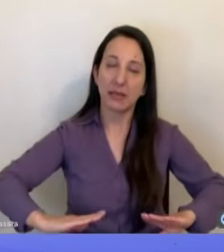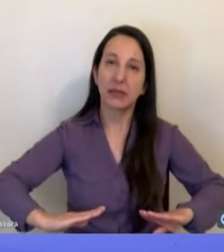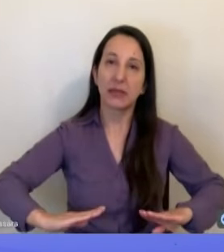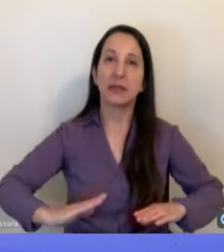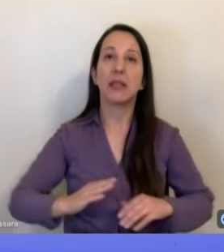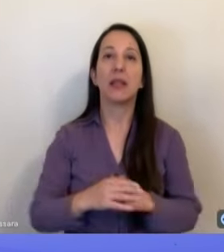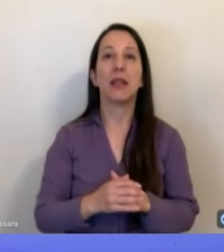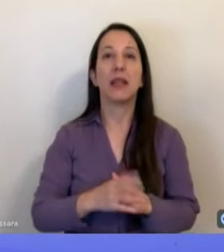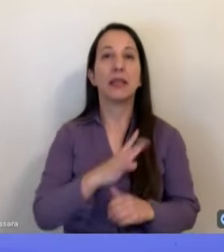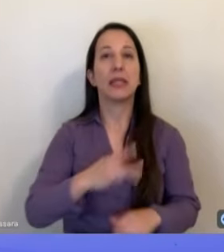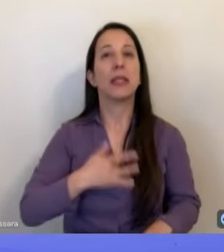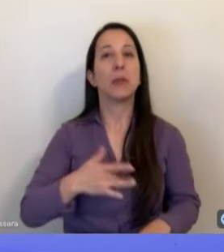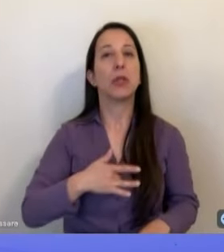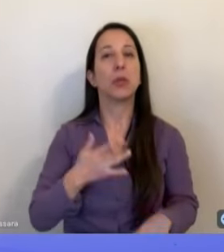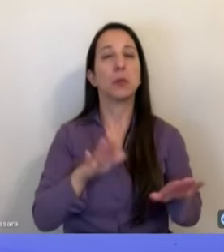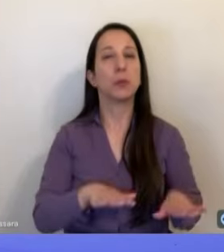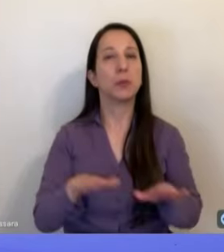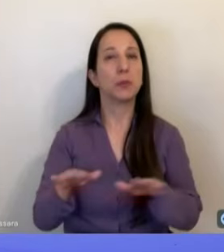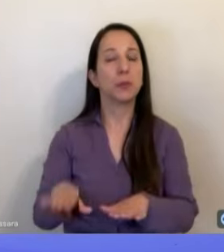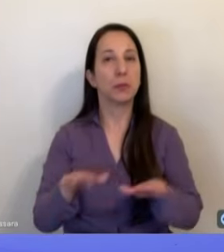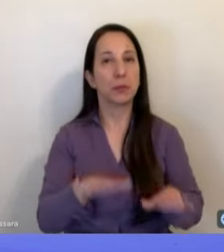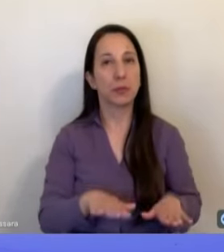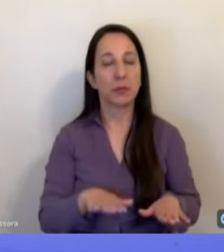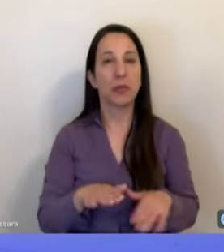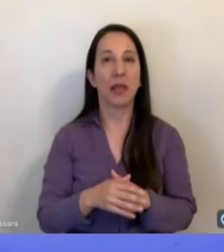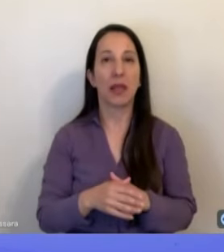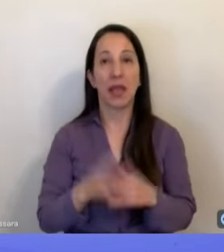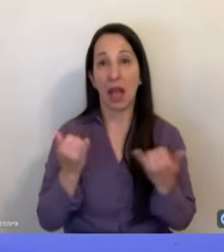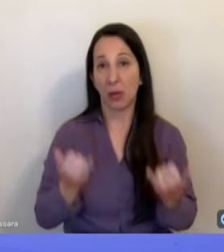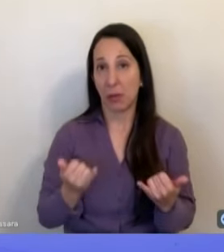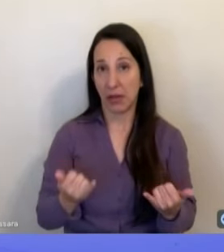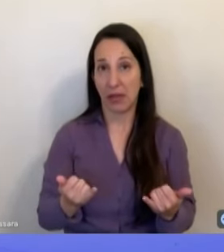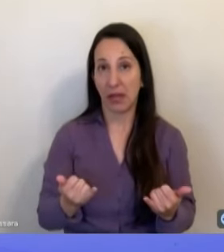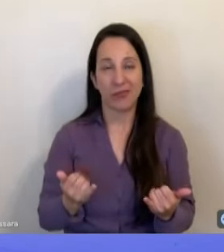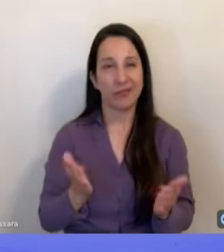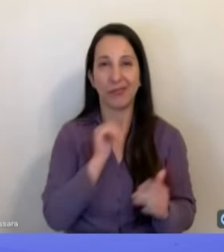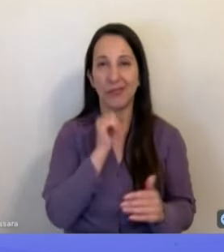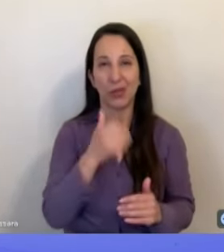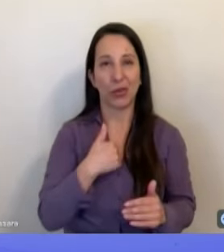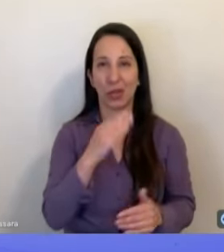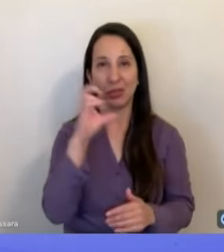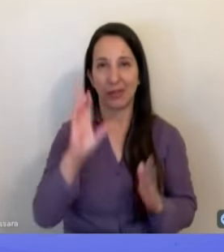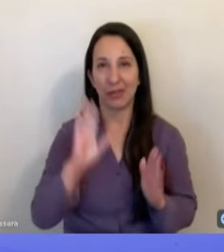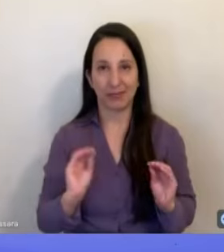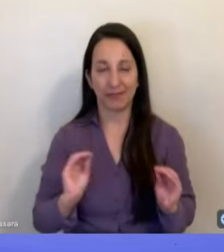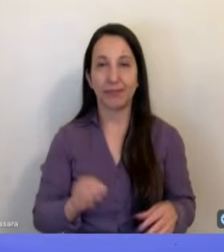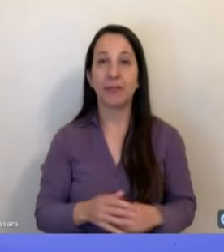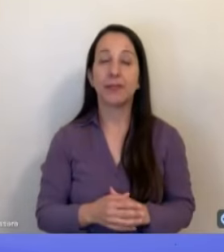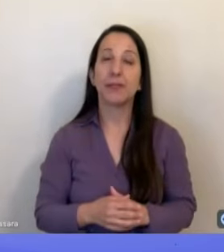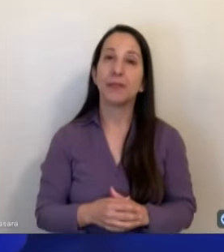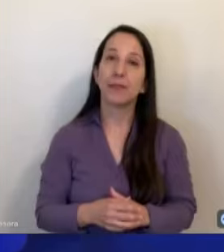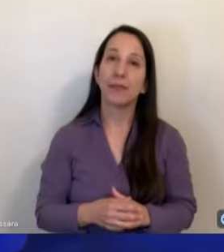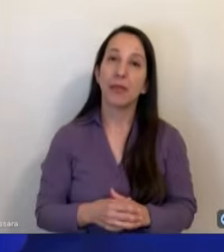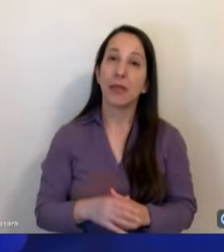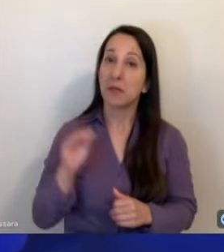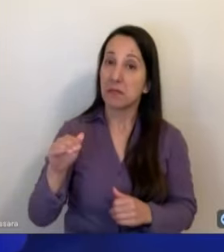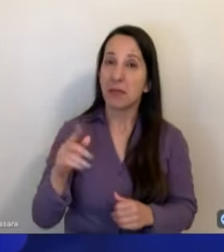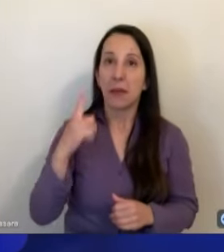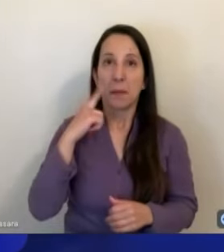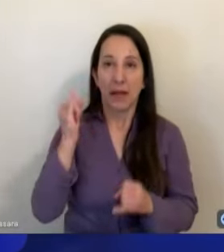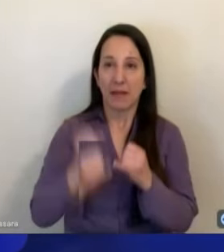sentimiento de tranquilidad que pues actualmente no goza la población. Don Walter, ya para finalizar,